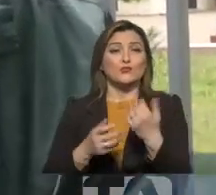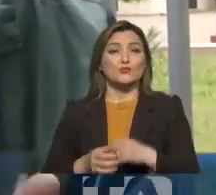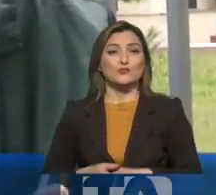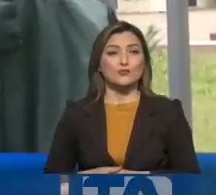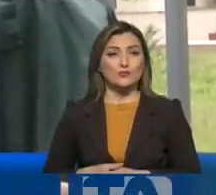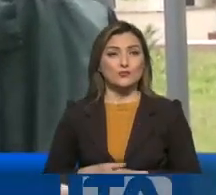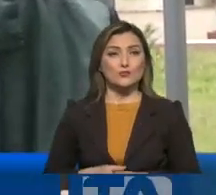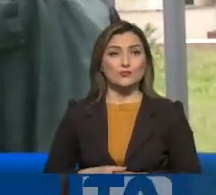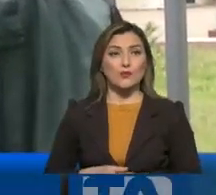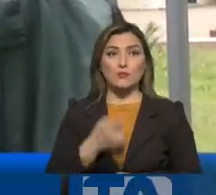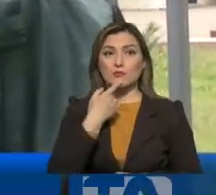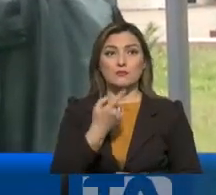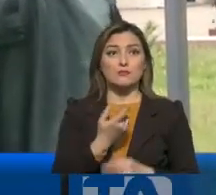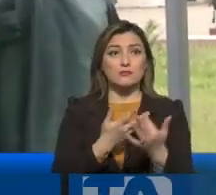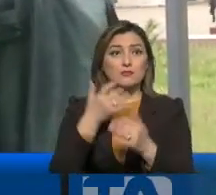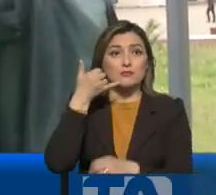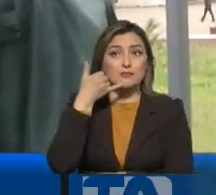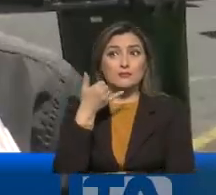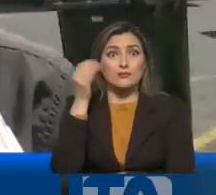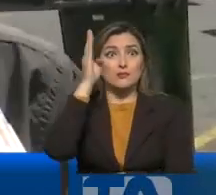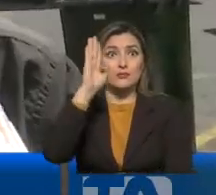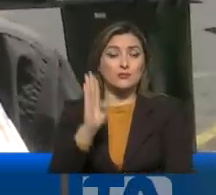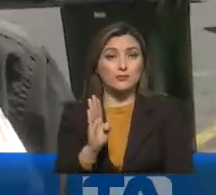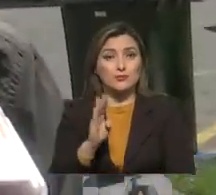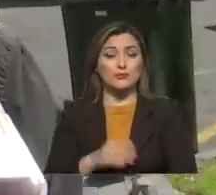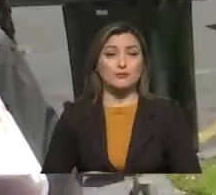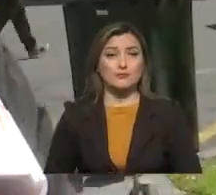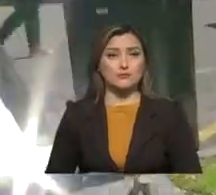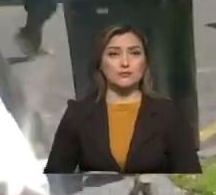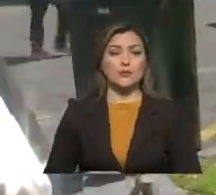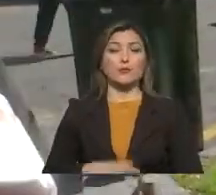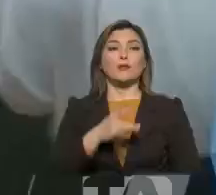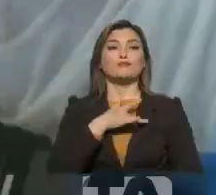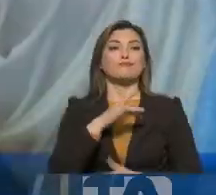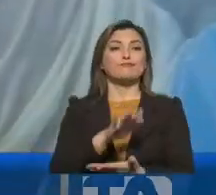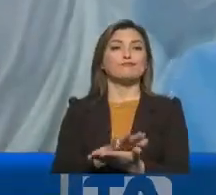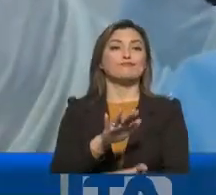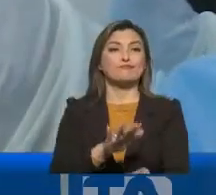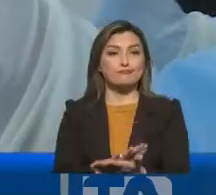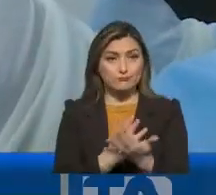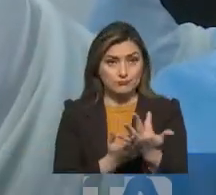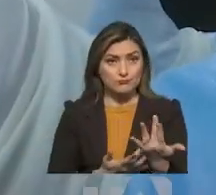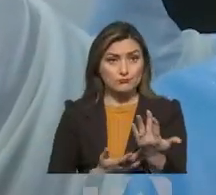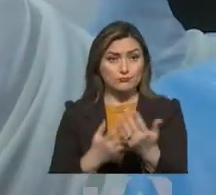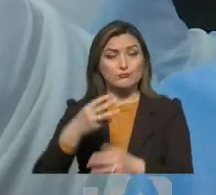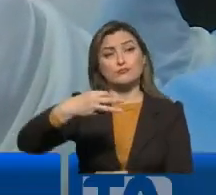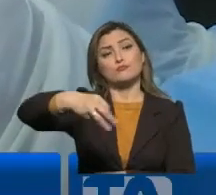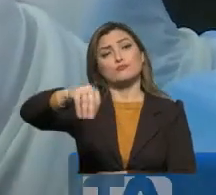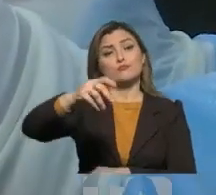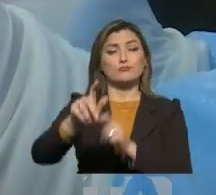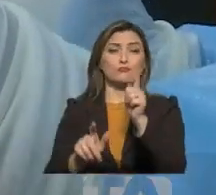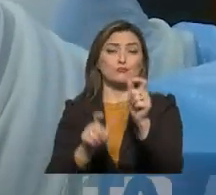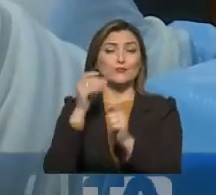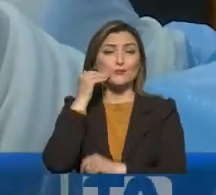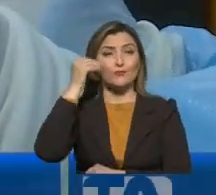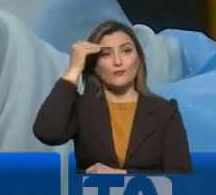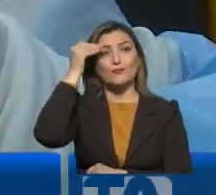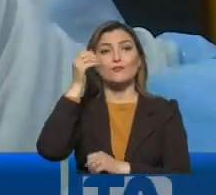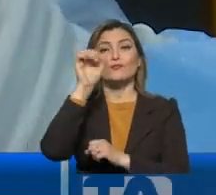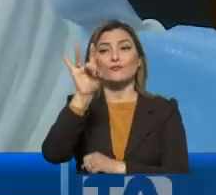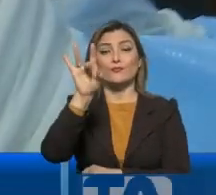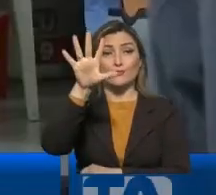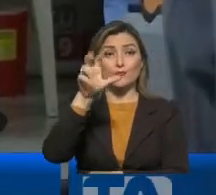no hay que estar tranquilo esperar la cita a partir de este miércoles las personas mayores de